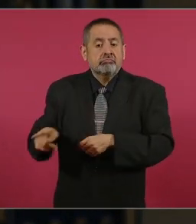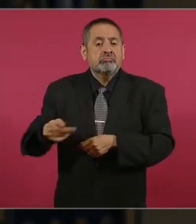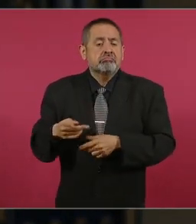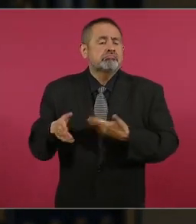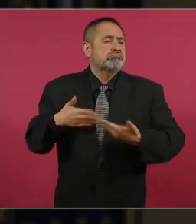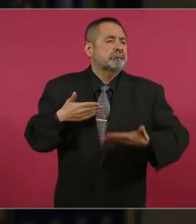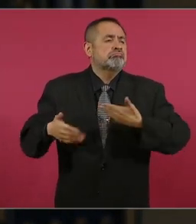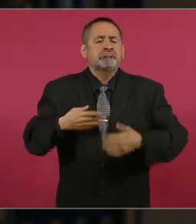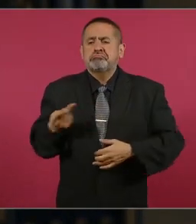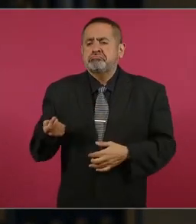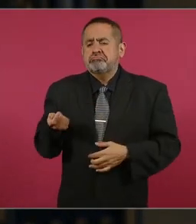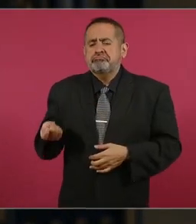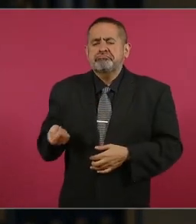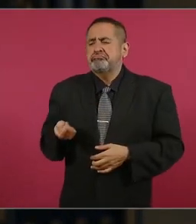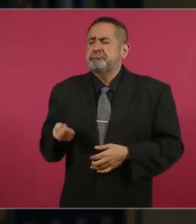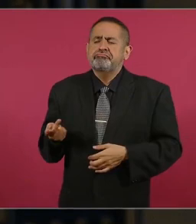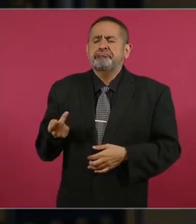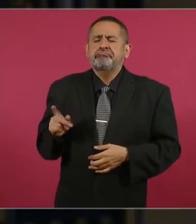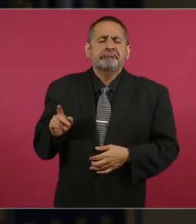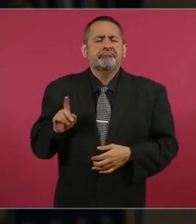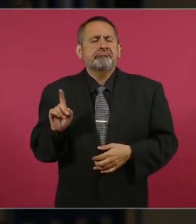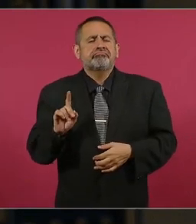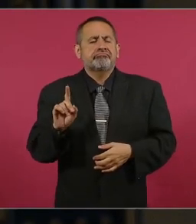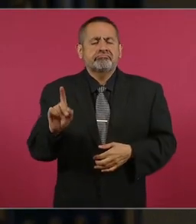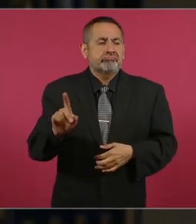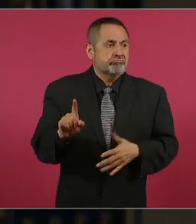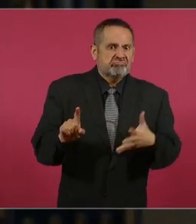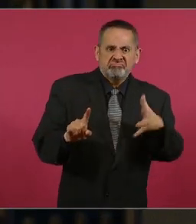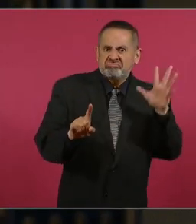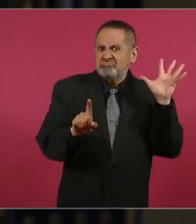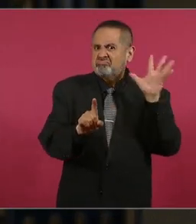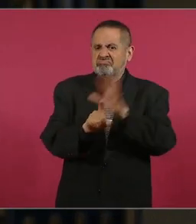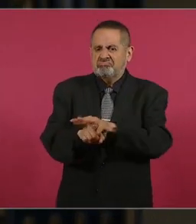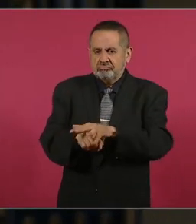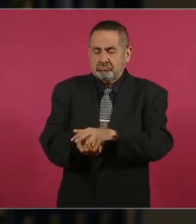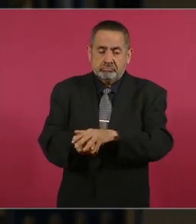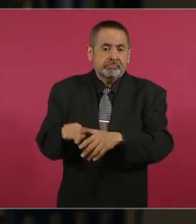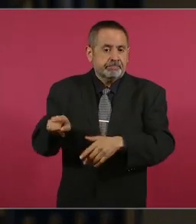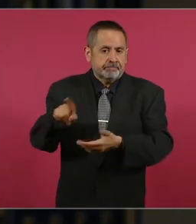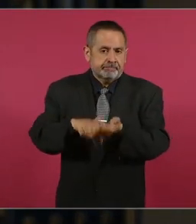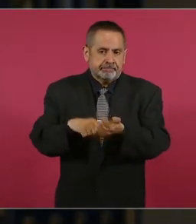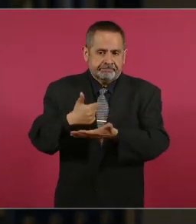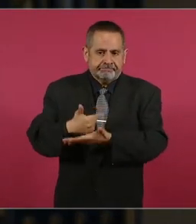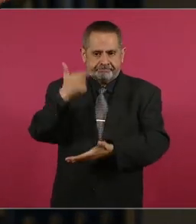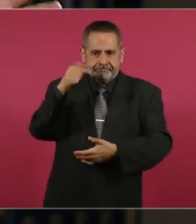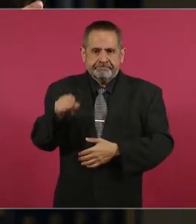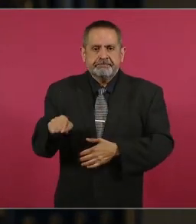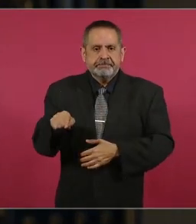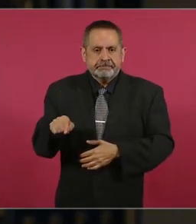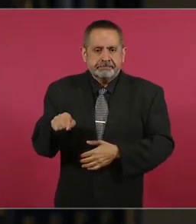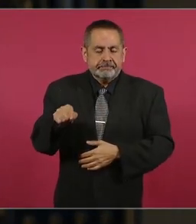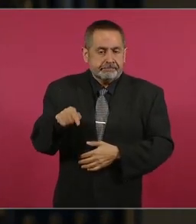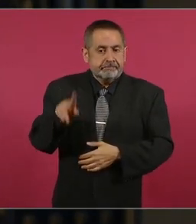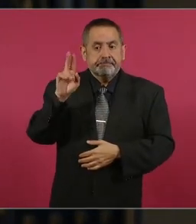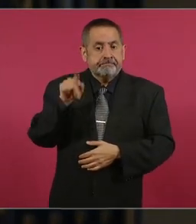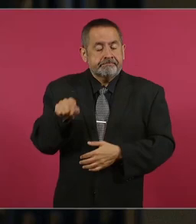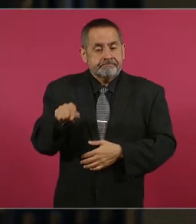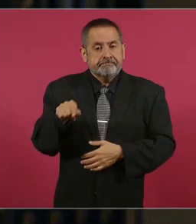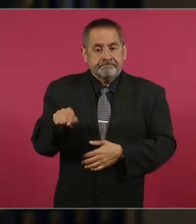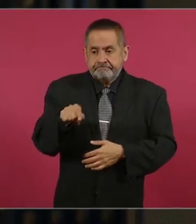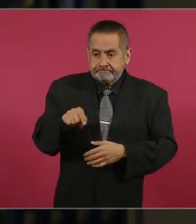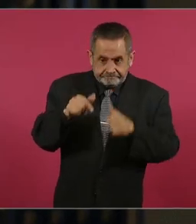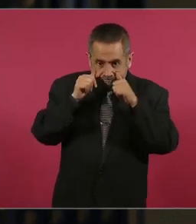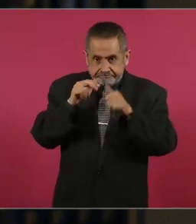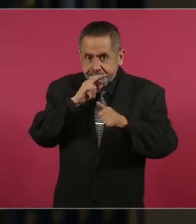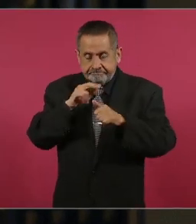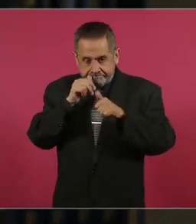perro aquí por Reforma. Está grave, fue rápidamente